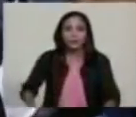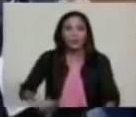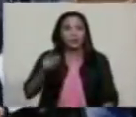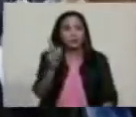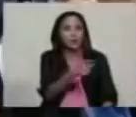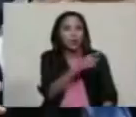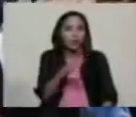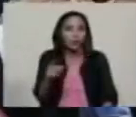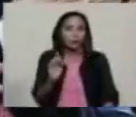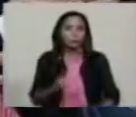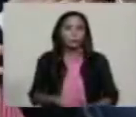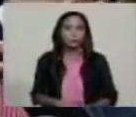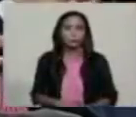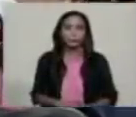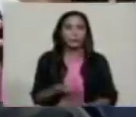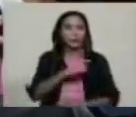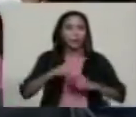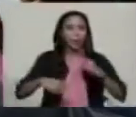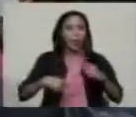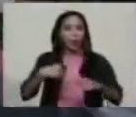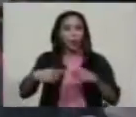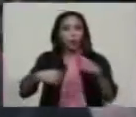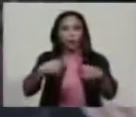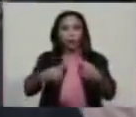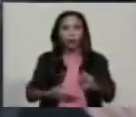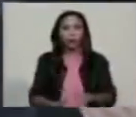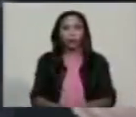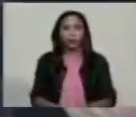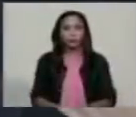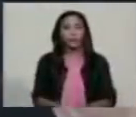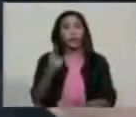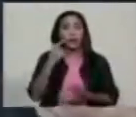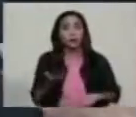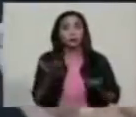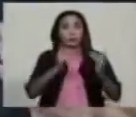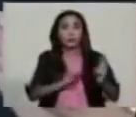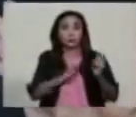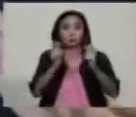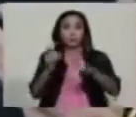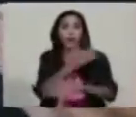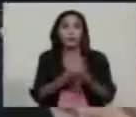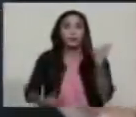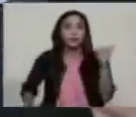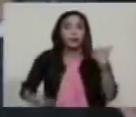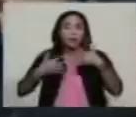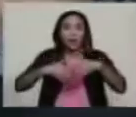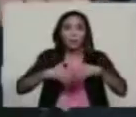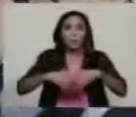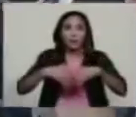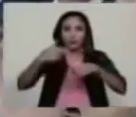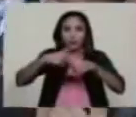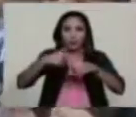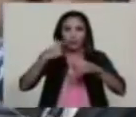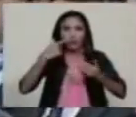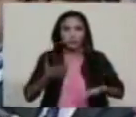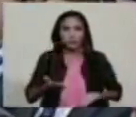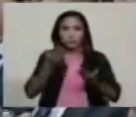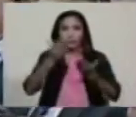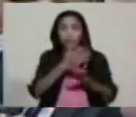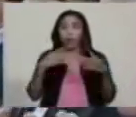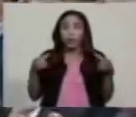o relampaguee, señor mayor general Manuel Quevedo, presidente de PDVSA, compañeros trabajadores de